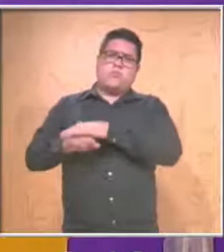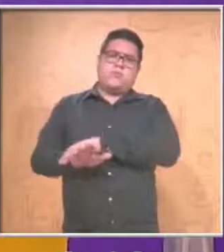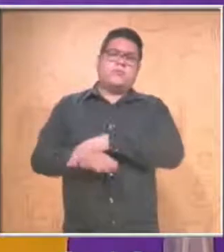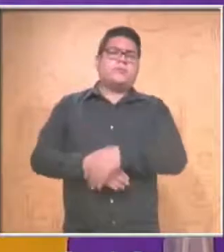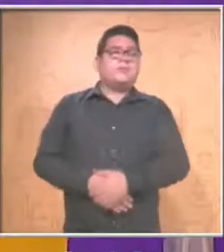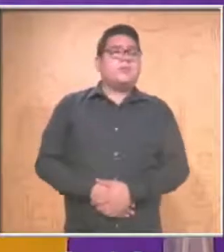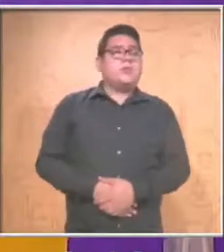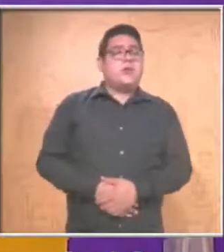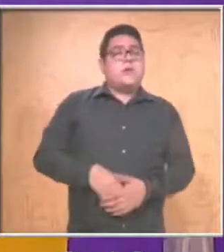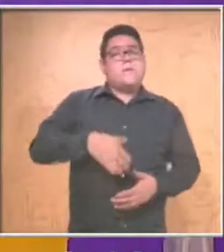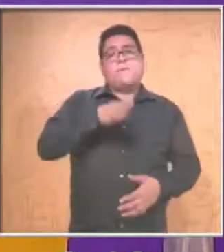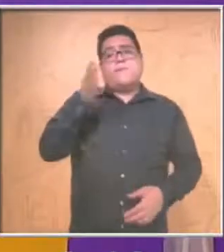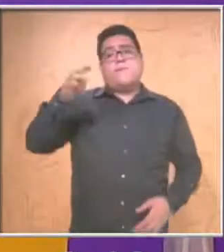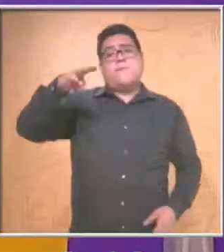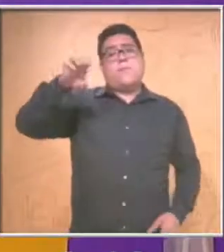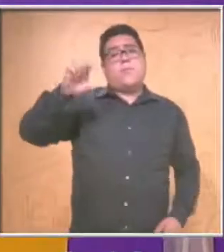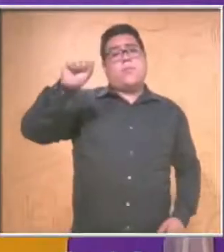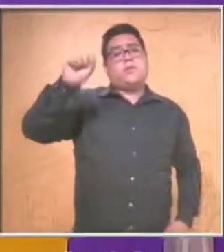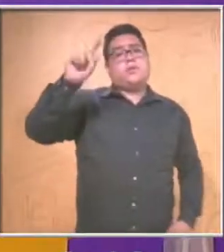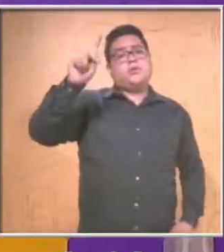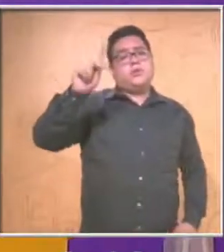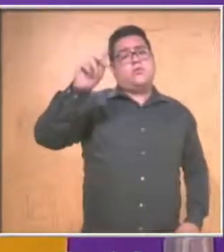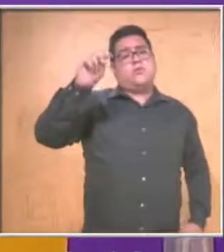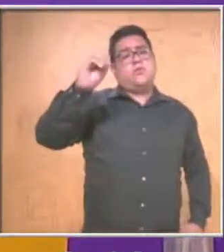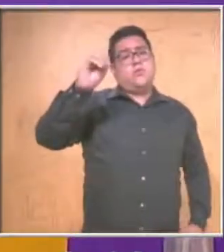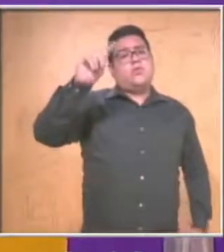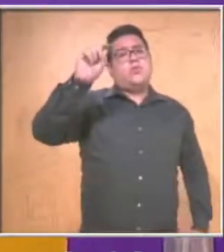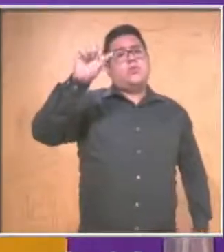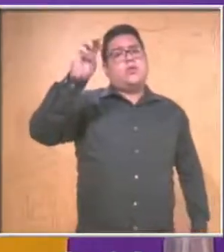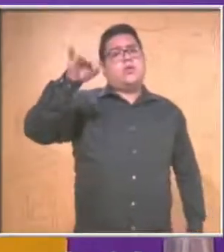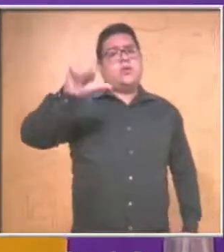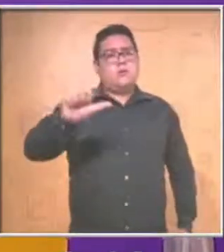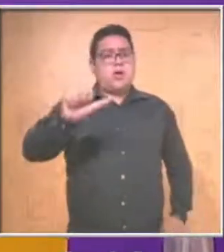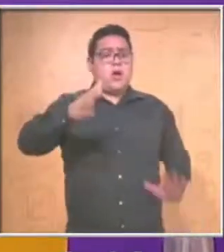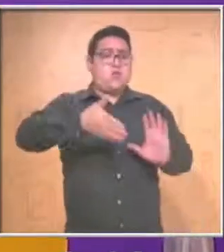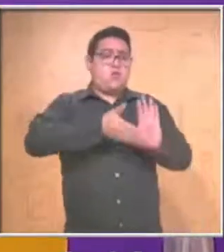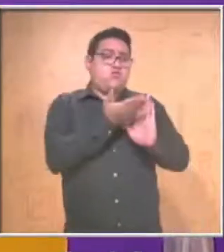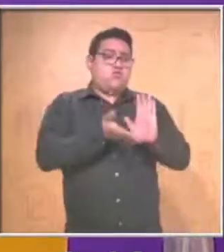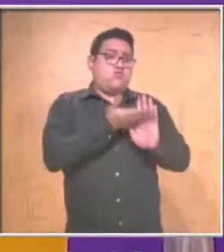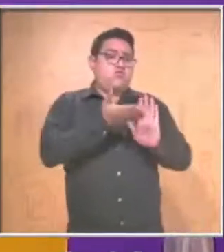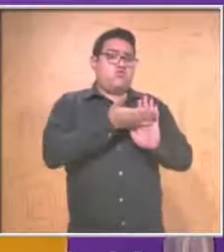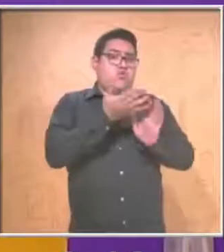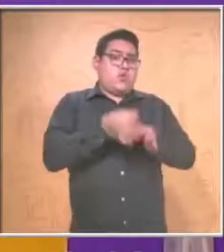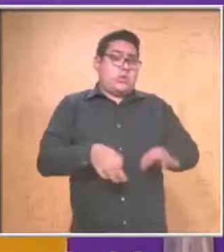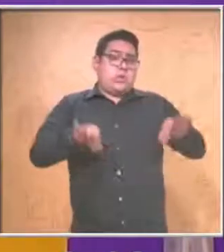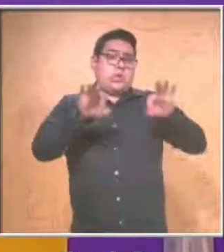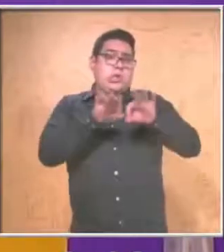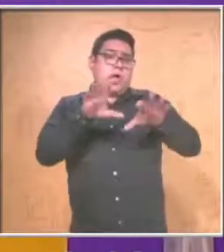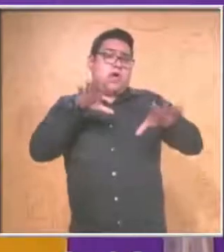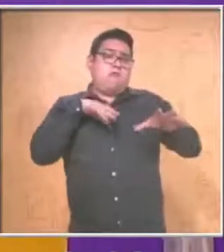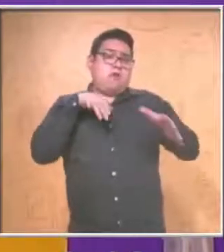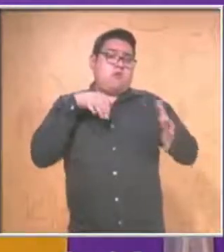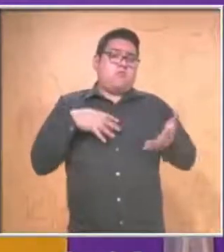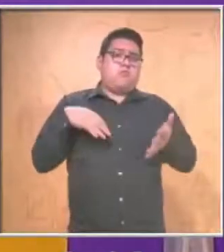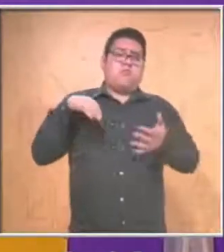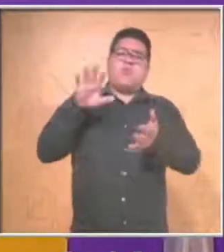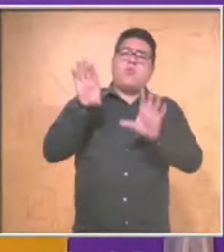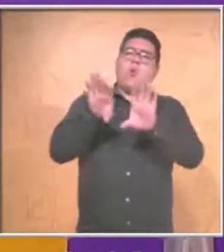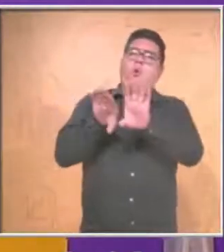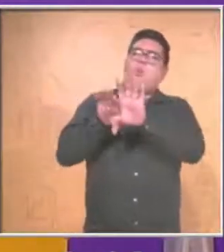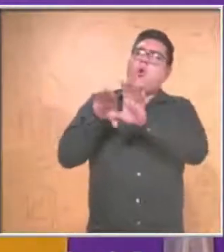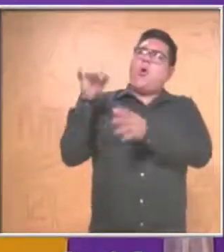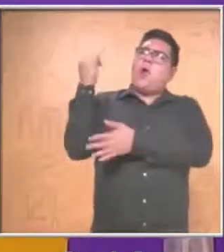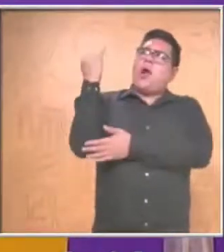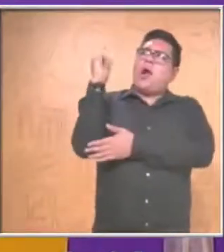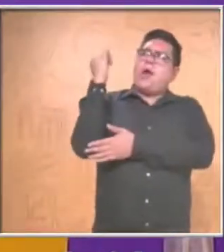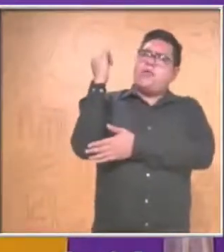En Mesopotamia, las grandes construcciones, no debes olvidar que en Mesopotamia había unos jardines colgantes que